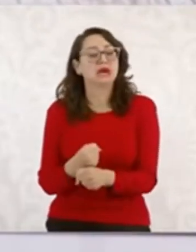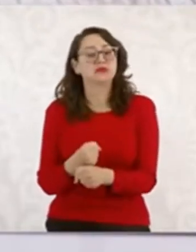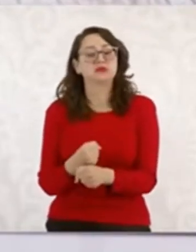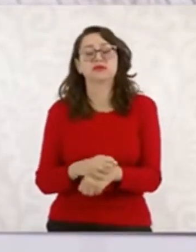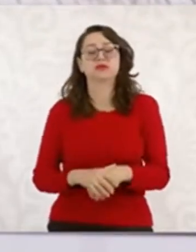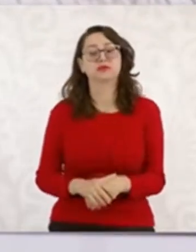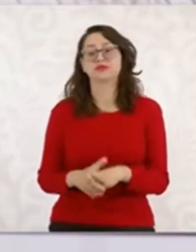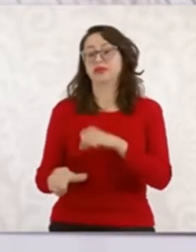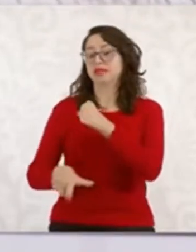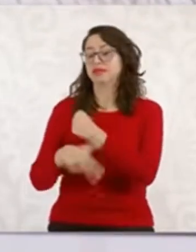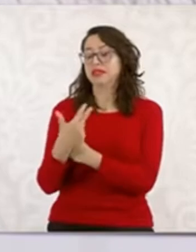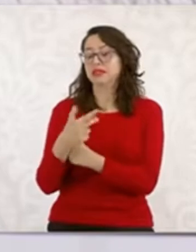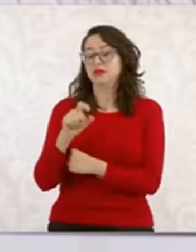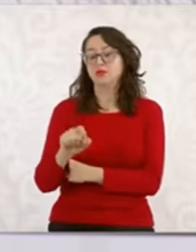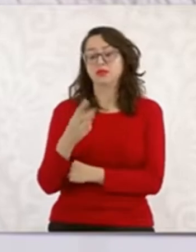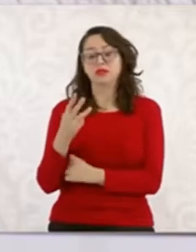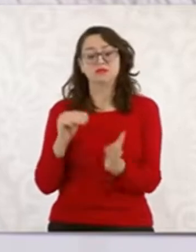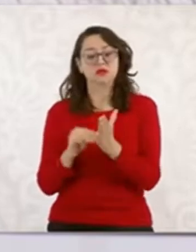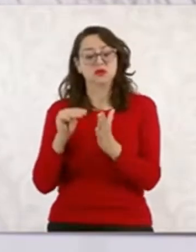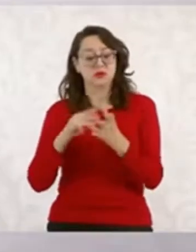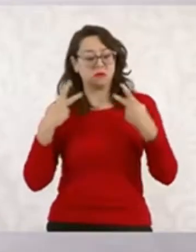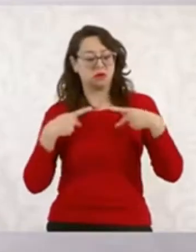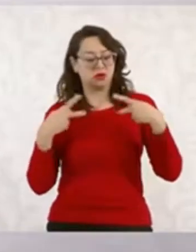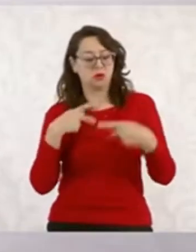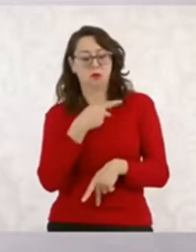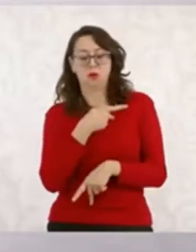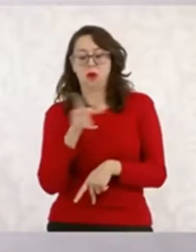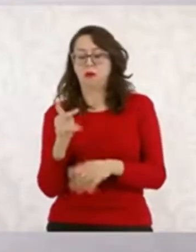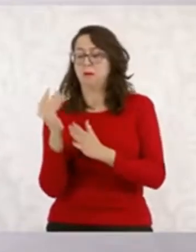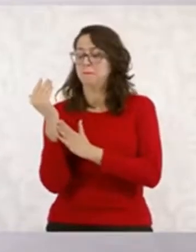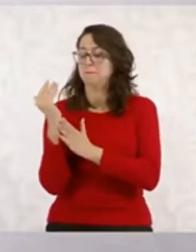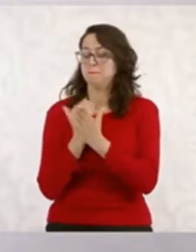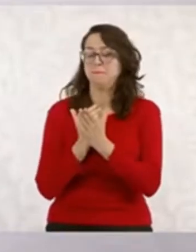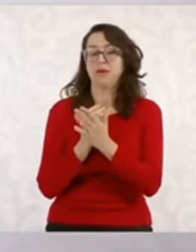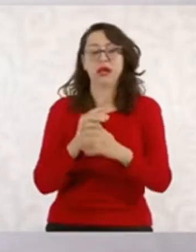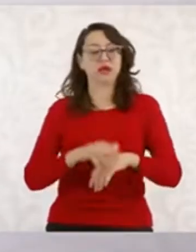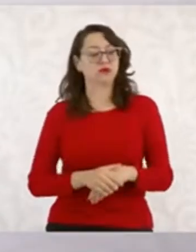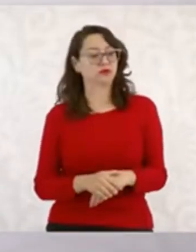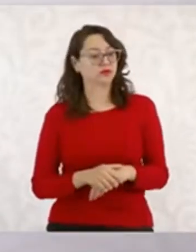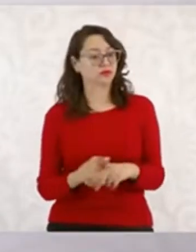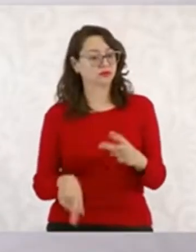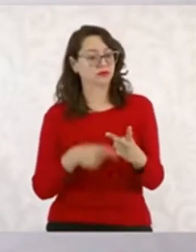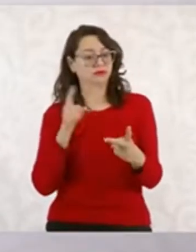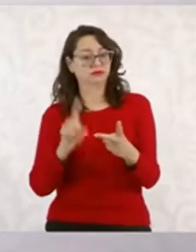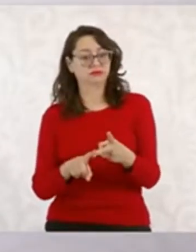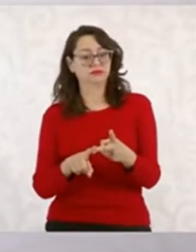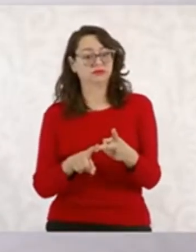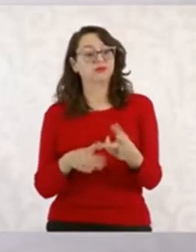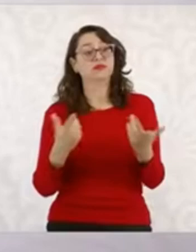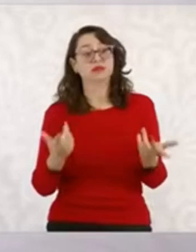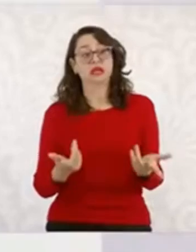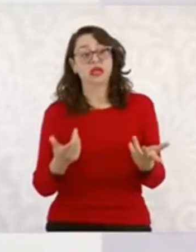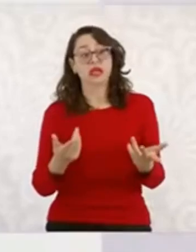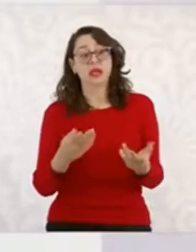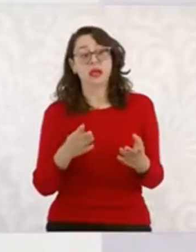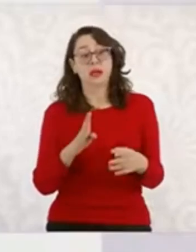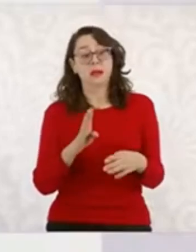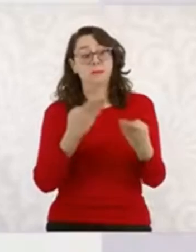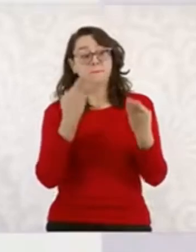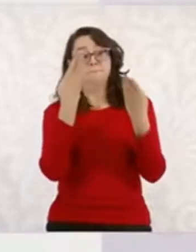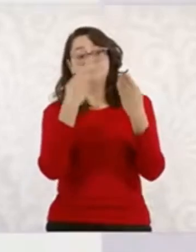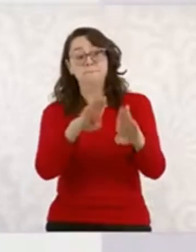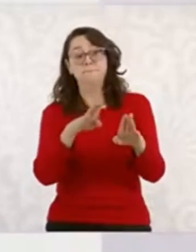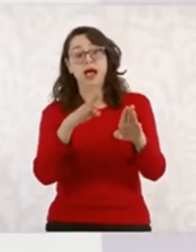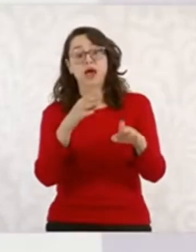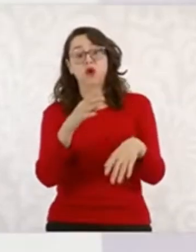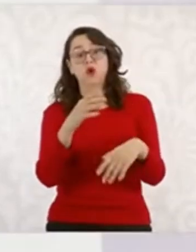les afectó eso que dijimos aquí, que es la gráfica que mostramos? Y es del Banco Mundial, no es una cifra nuestra, es una